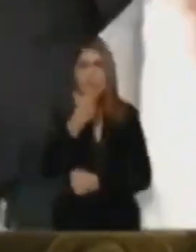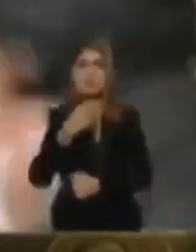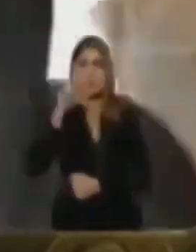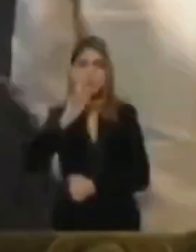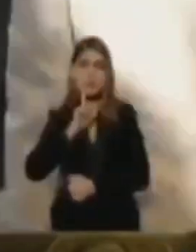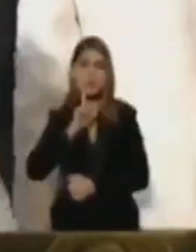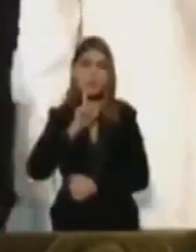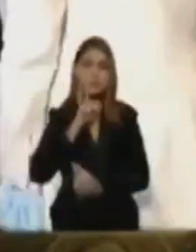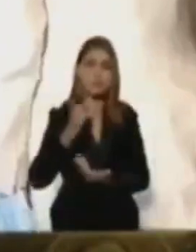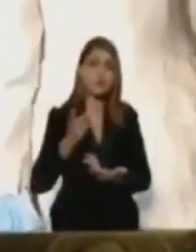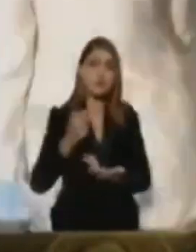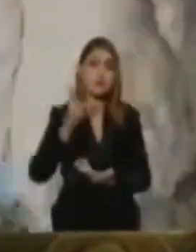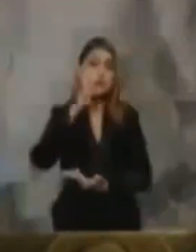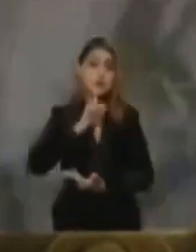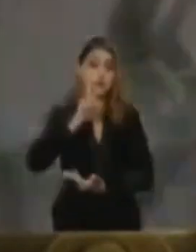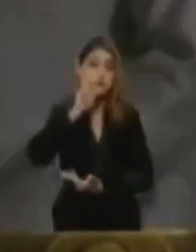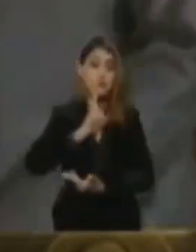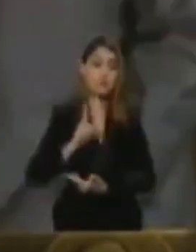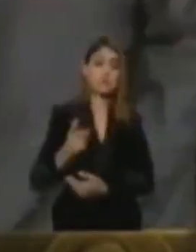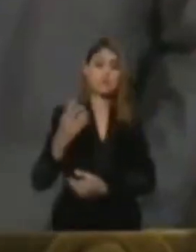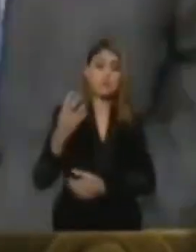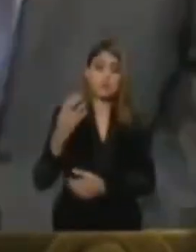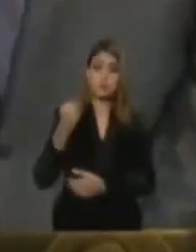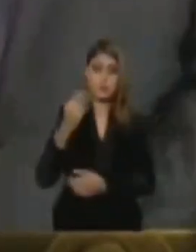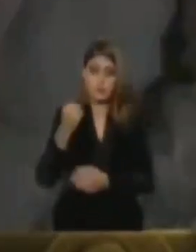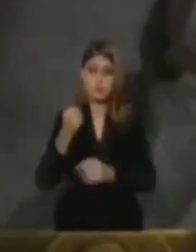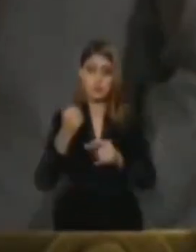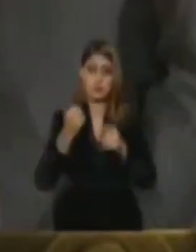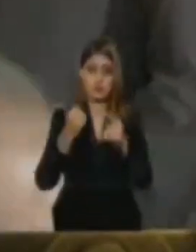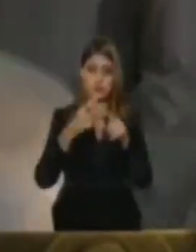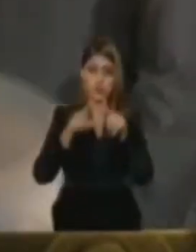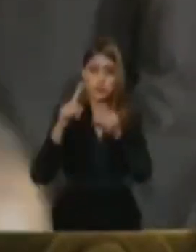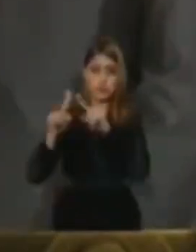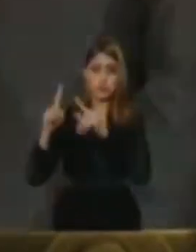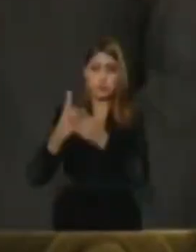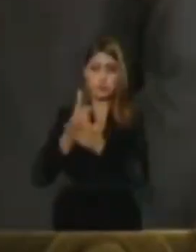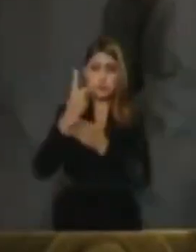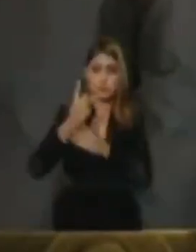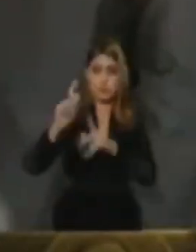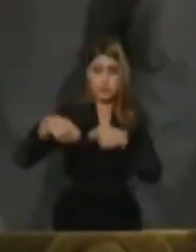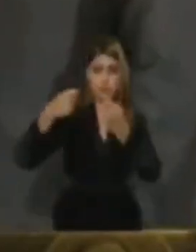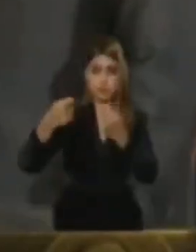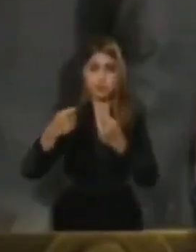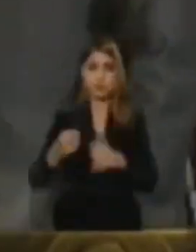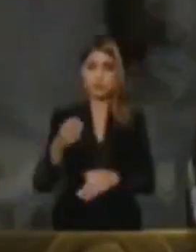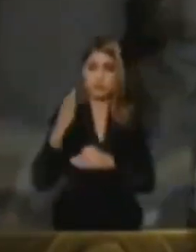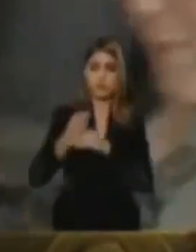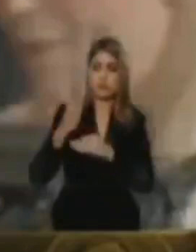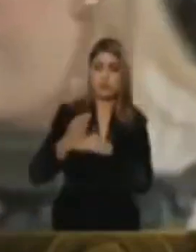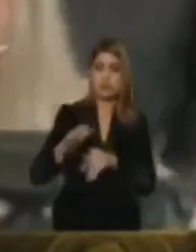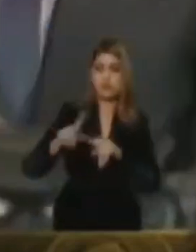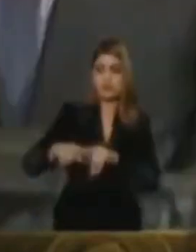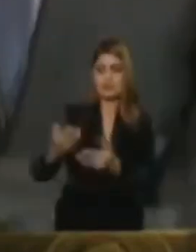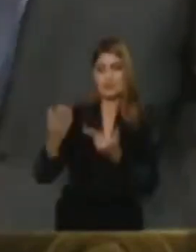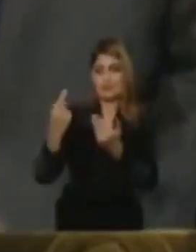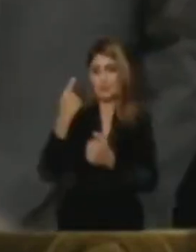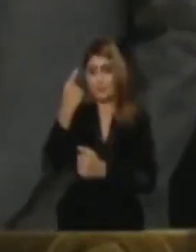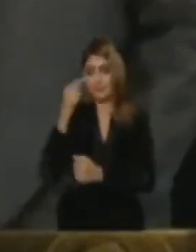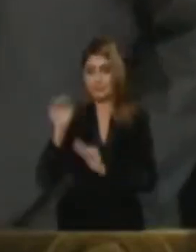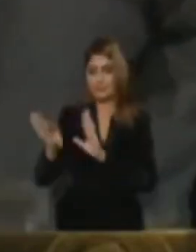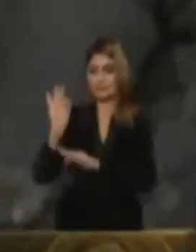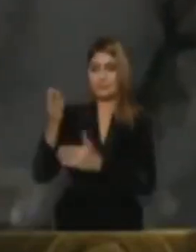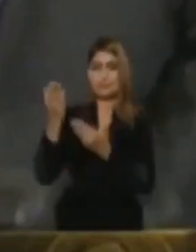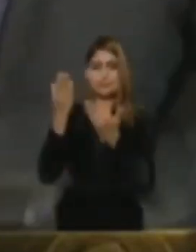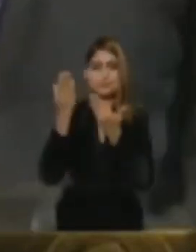9 mujeres han sido galardonadas con esta presea, una de ellas, la que podemos observar en estos momentos